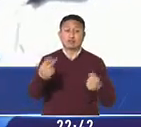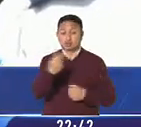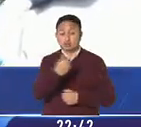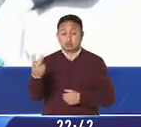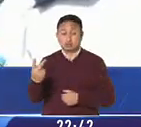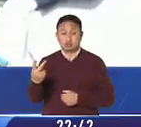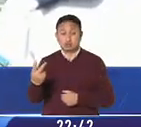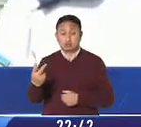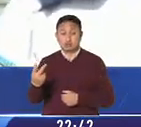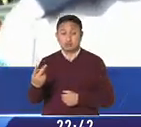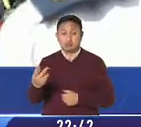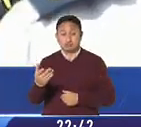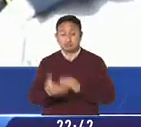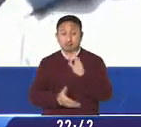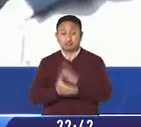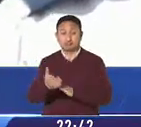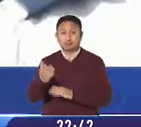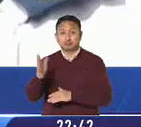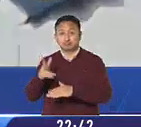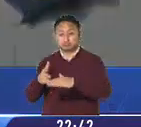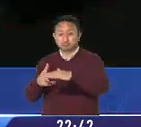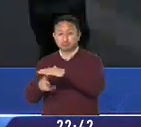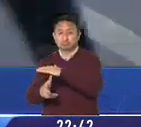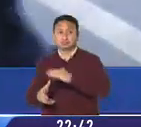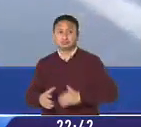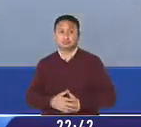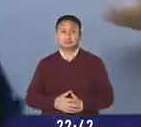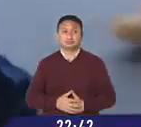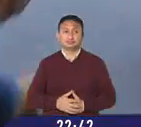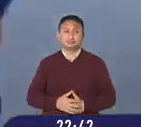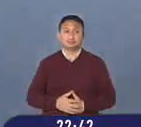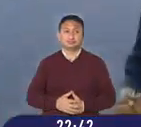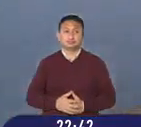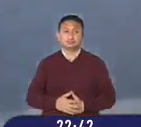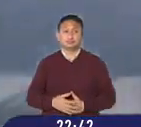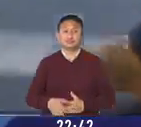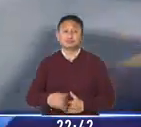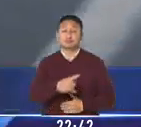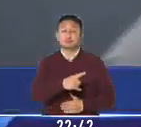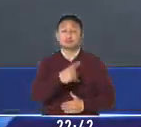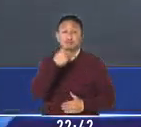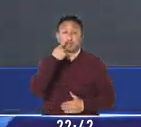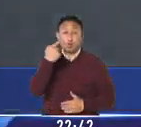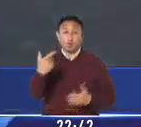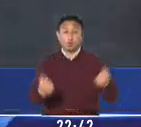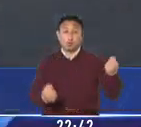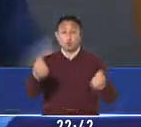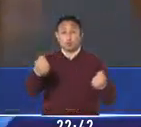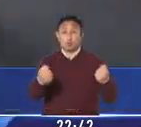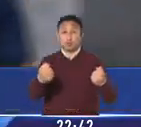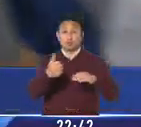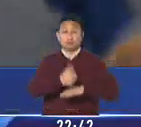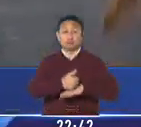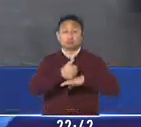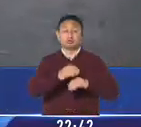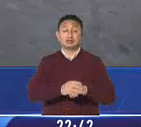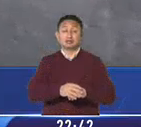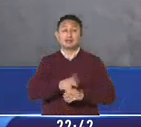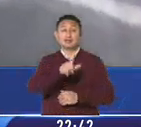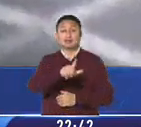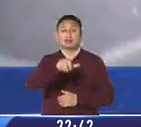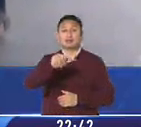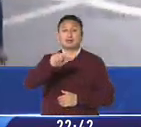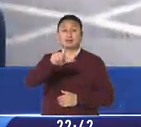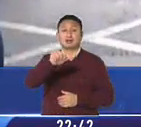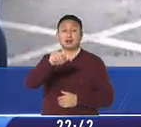ser llevados en calidad de retenidos. A los choferes de vehículos pesados, el general Luis Lalama, jefe